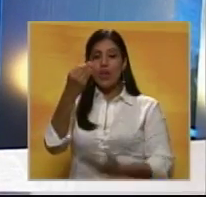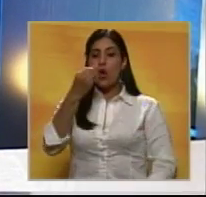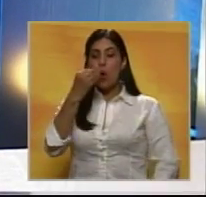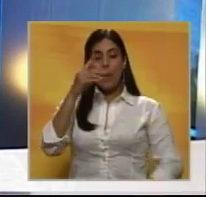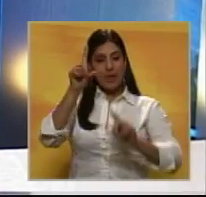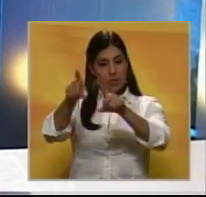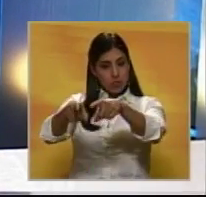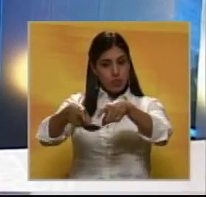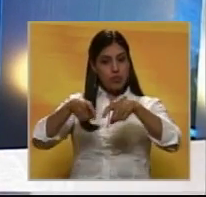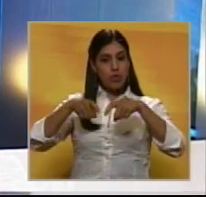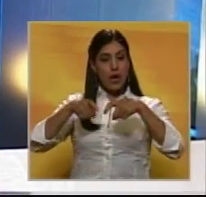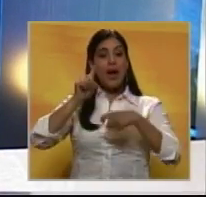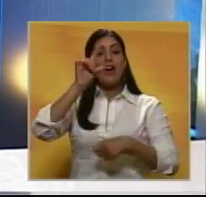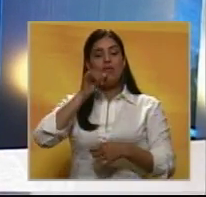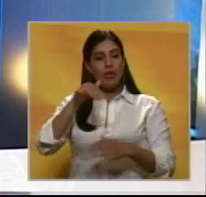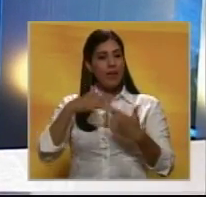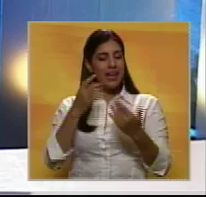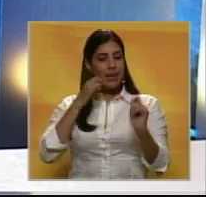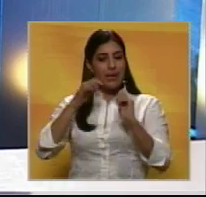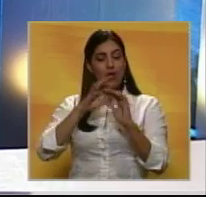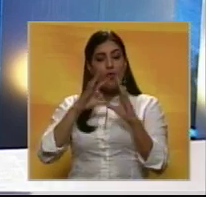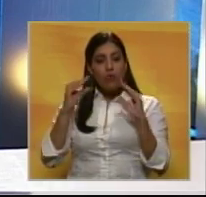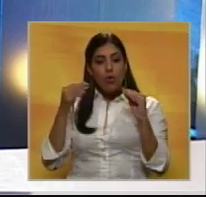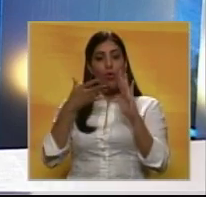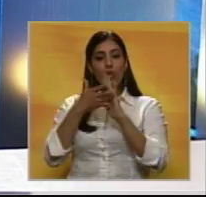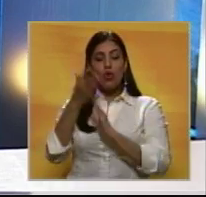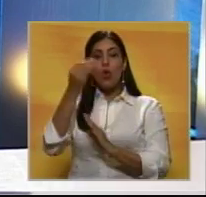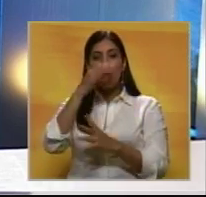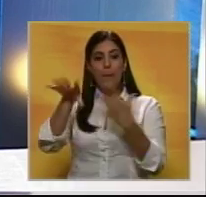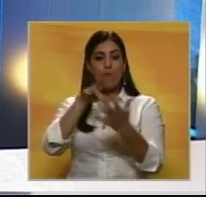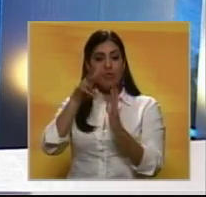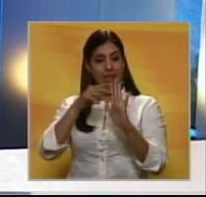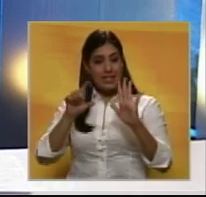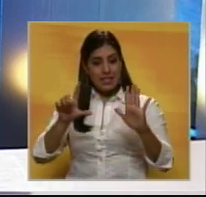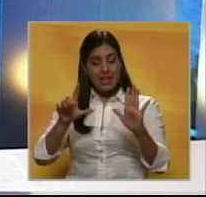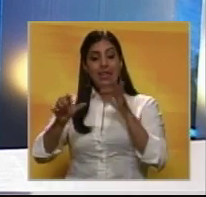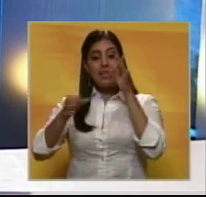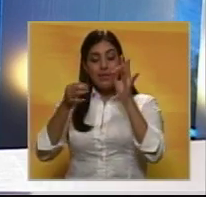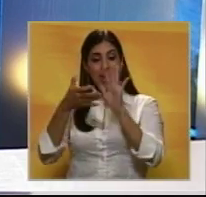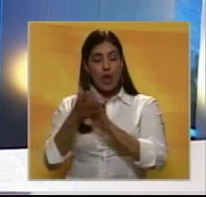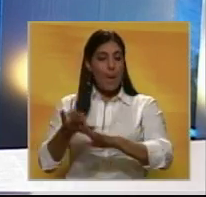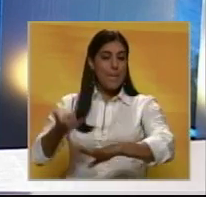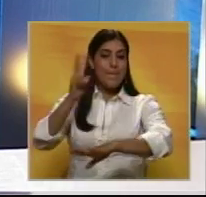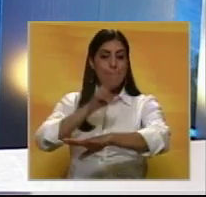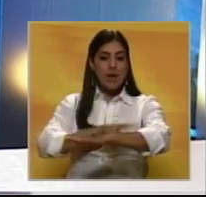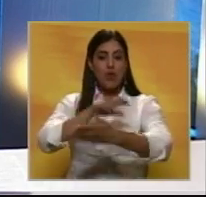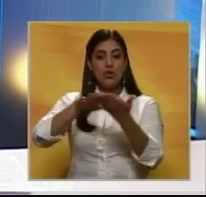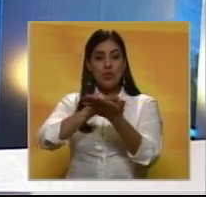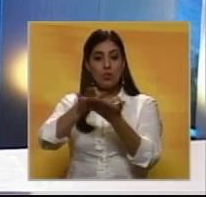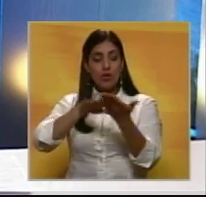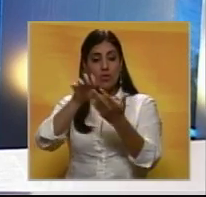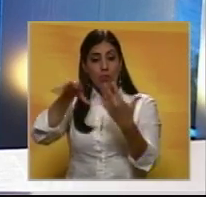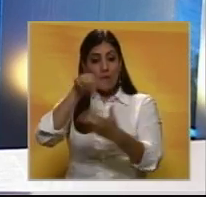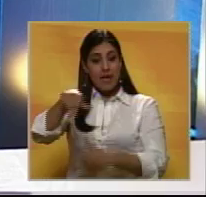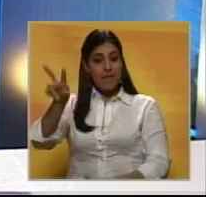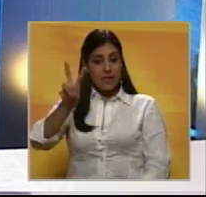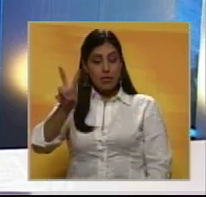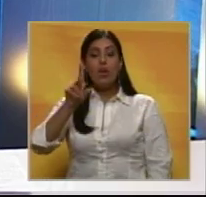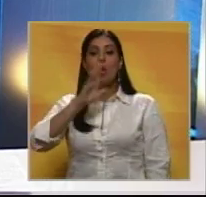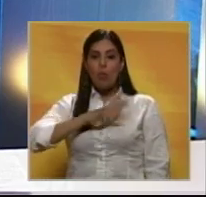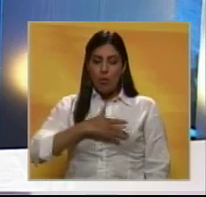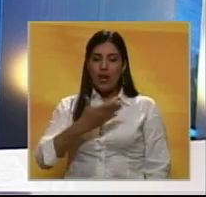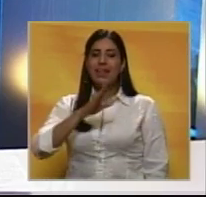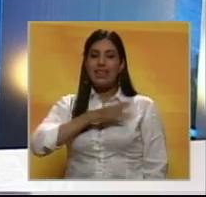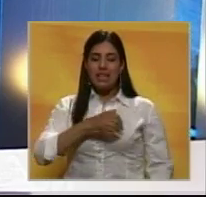Alimentación y la Agricultura, FAO, en su reporte global de crisis alimentaria 2017, señaló que el empeoramiento de la situación económica en Venezuela